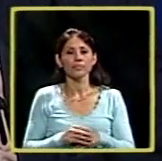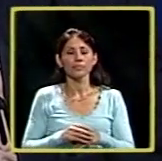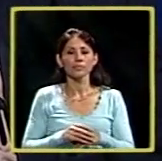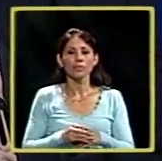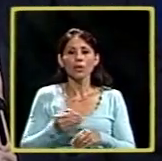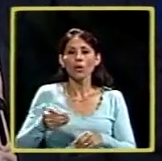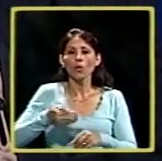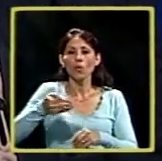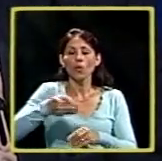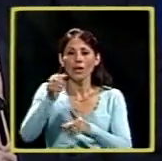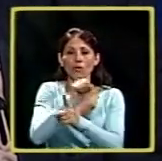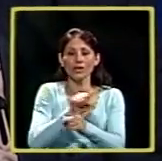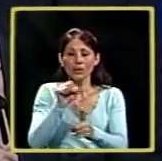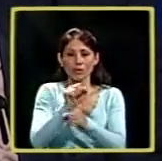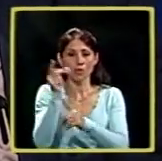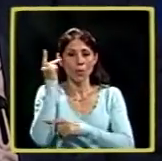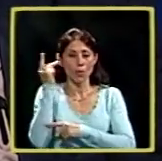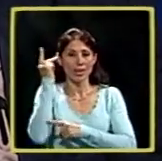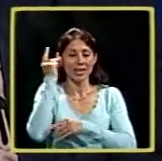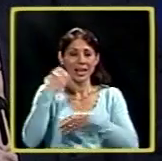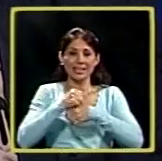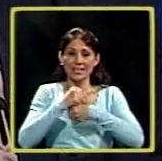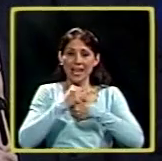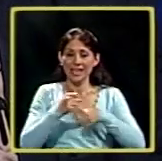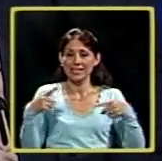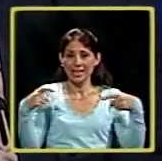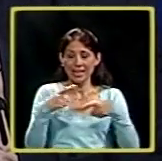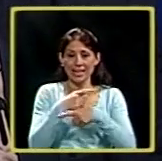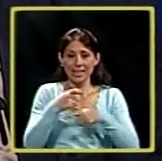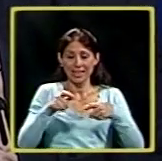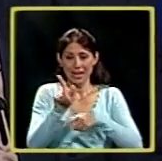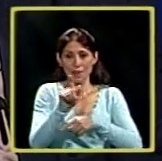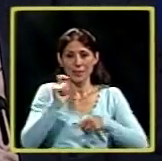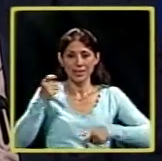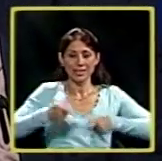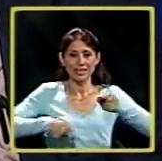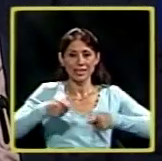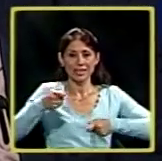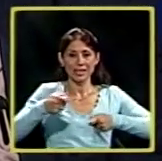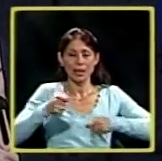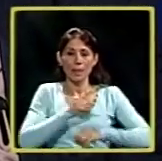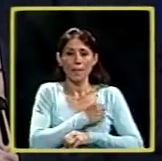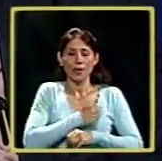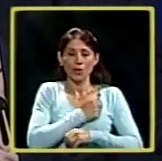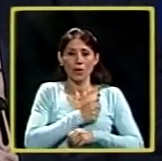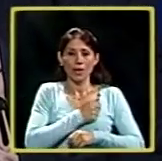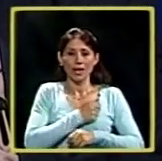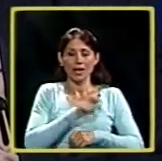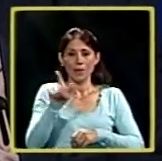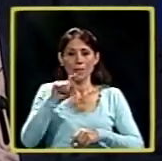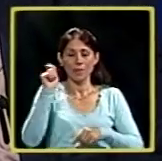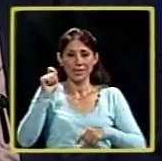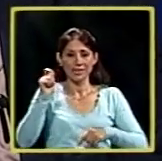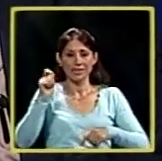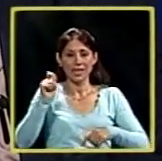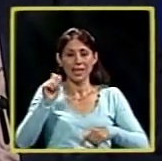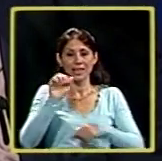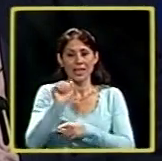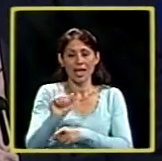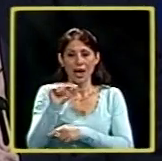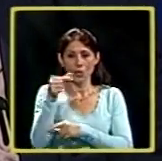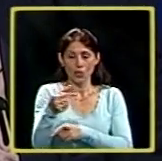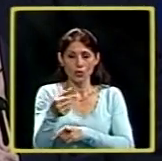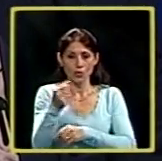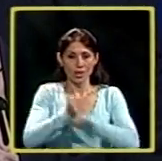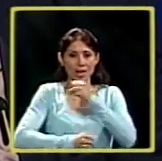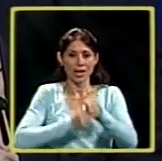la situación política se hace crítica en septiembre en agosto del 39, y ya se